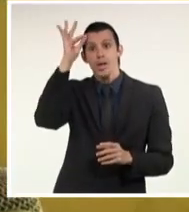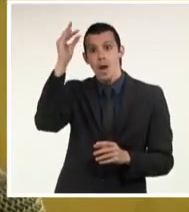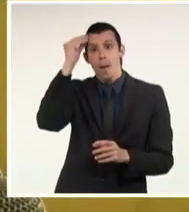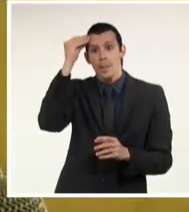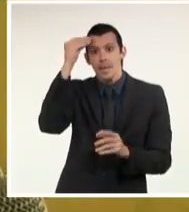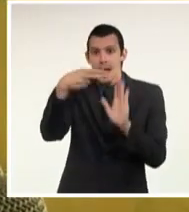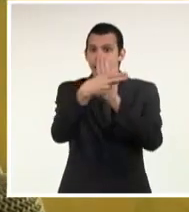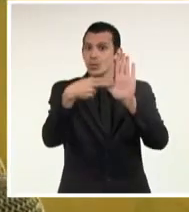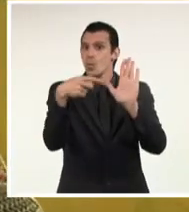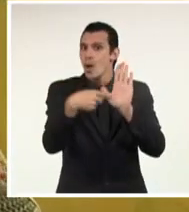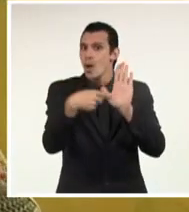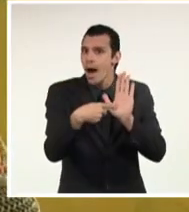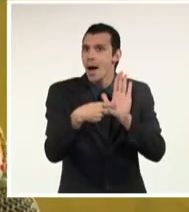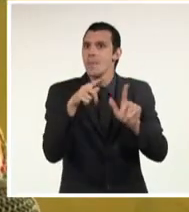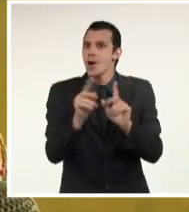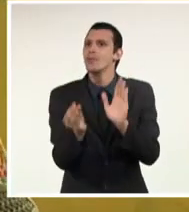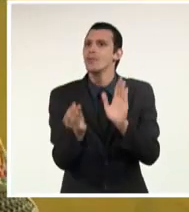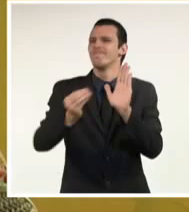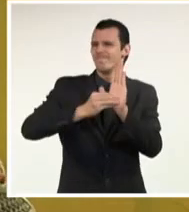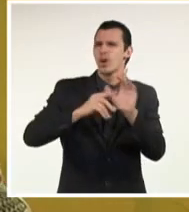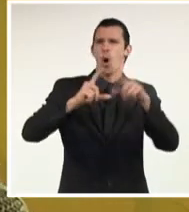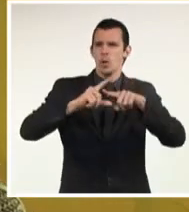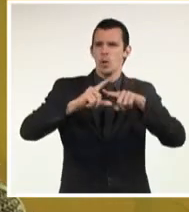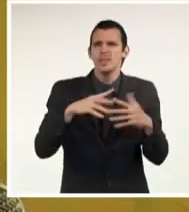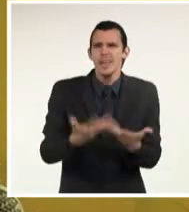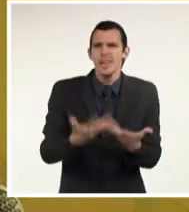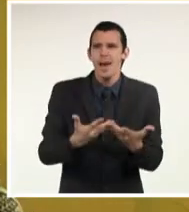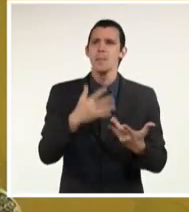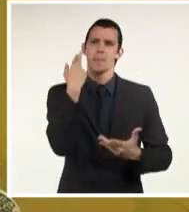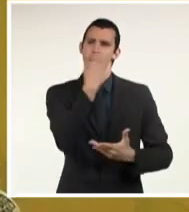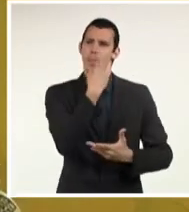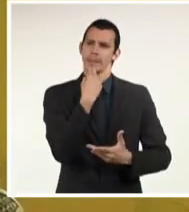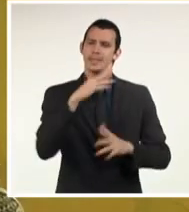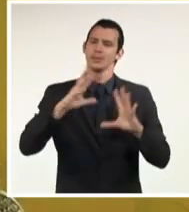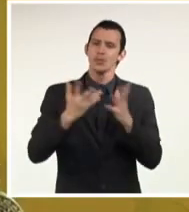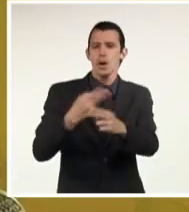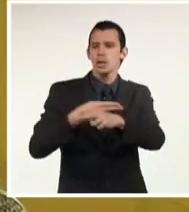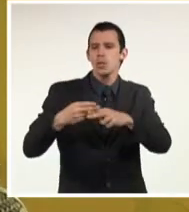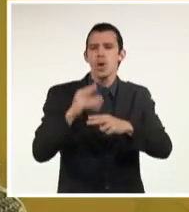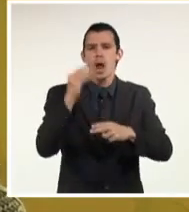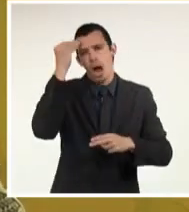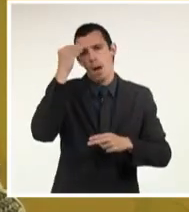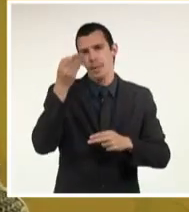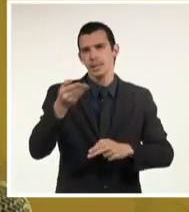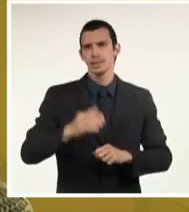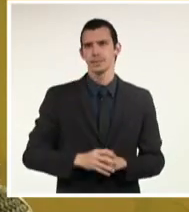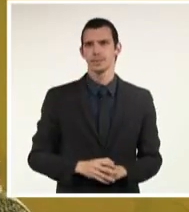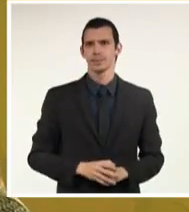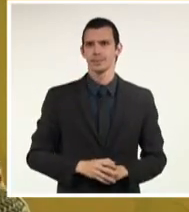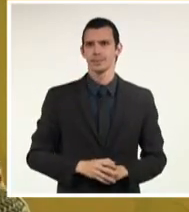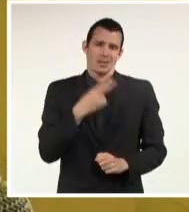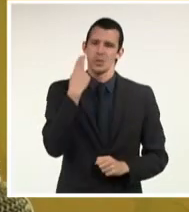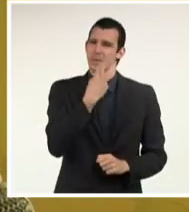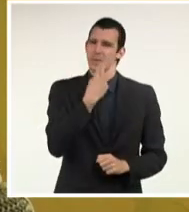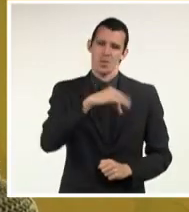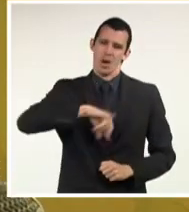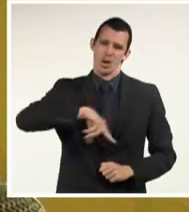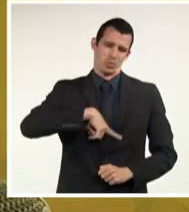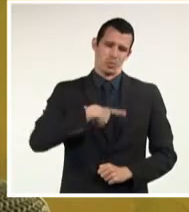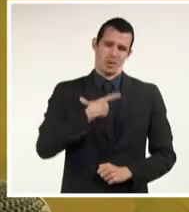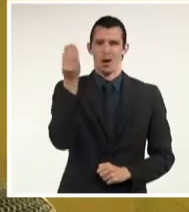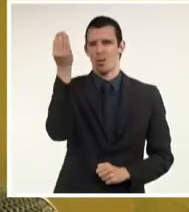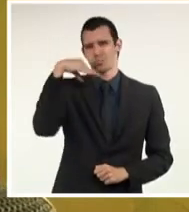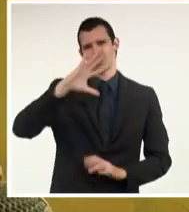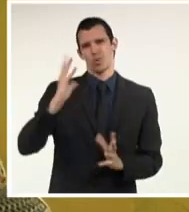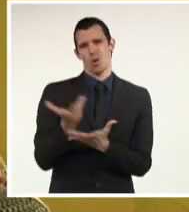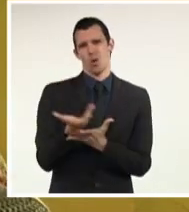hombre de una cultura muy extensa. Su obra literaria está llena de recursos, de lenguaje poético y de un vocabulario muy